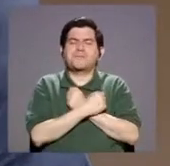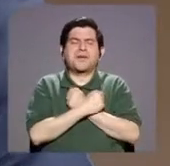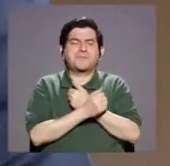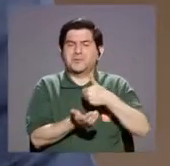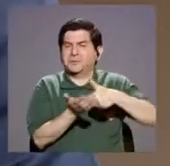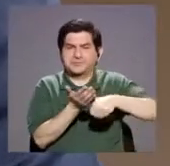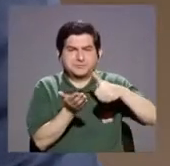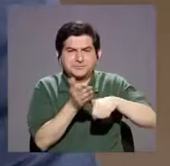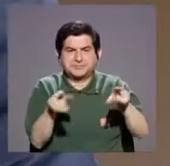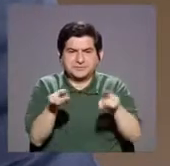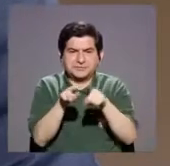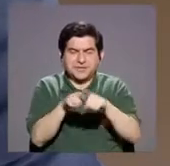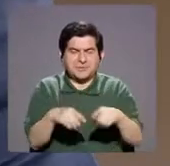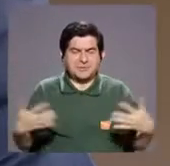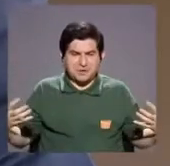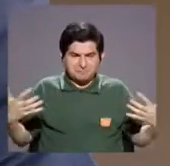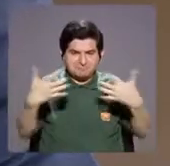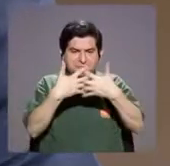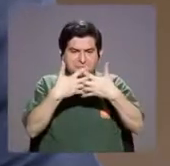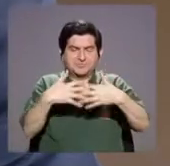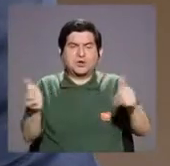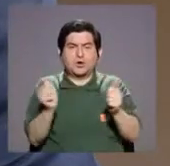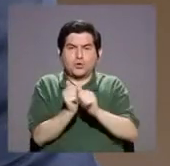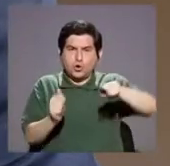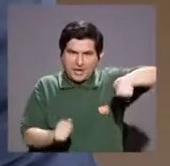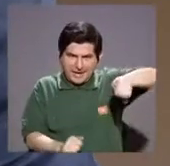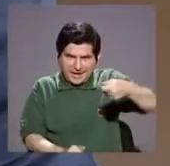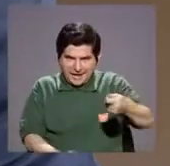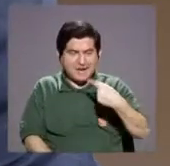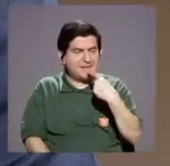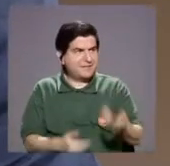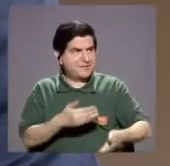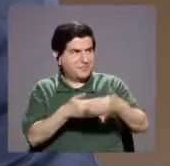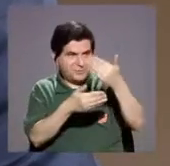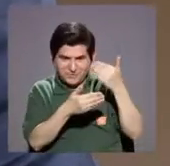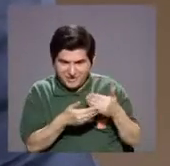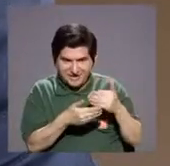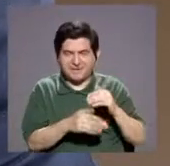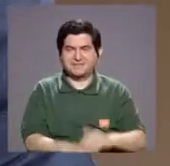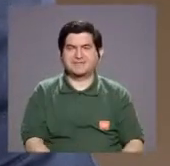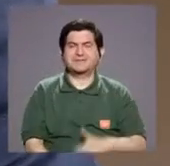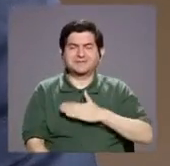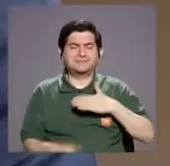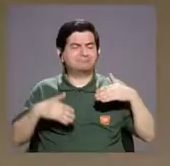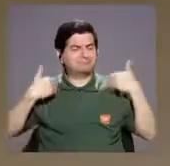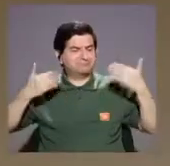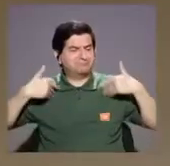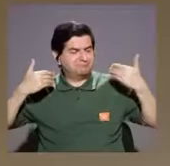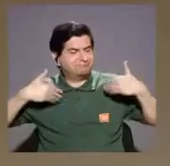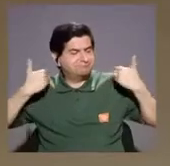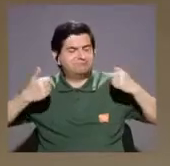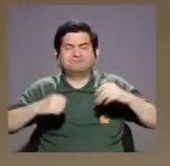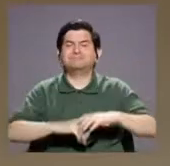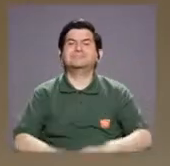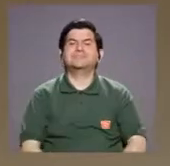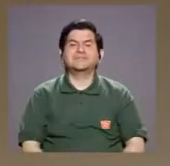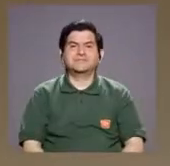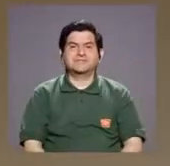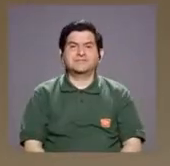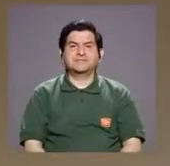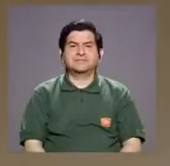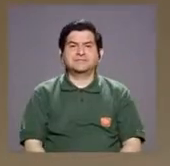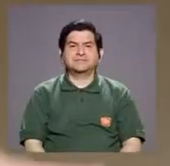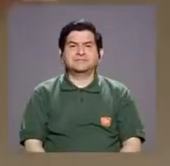elecciones también está en coincidencia con este canal al que como le digo me hace muy feliz un tema